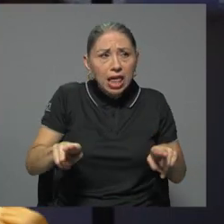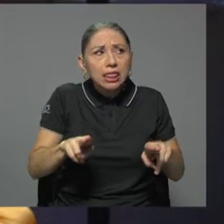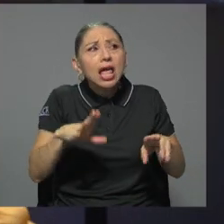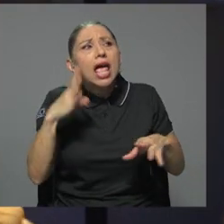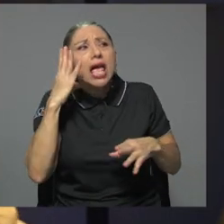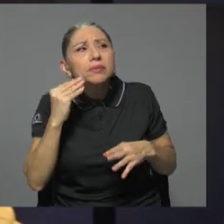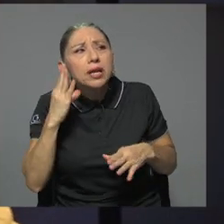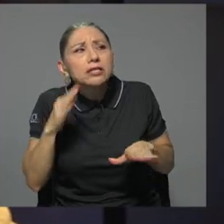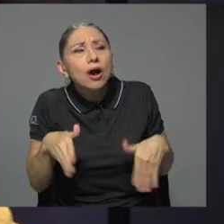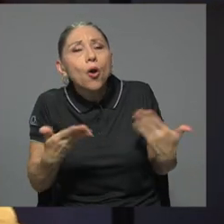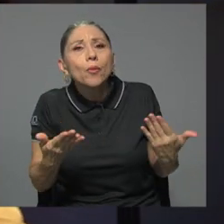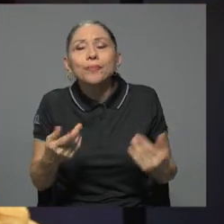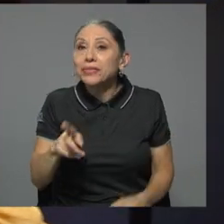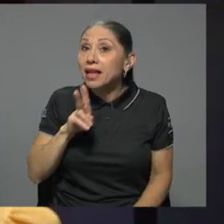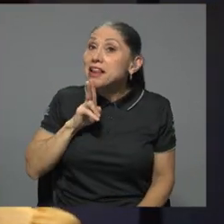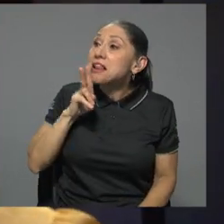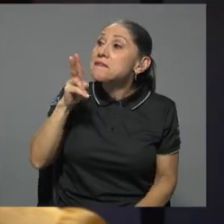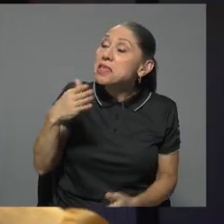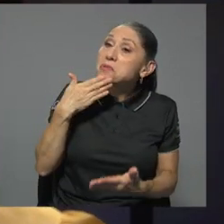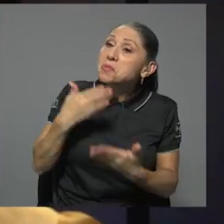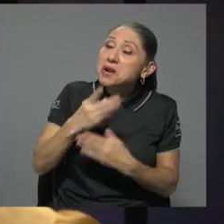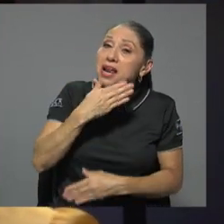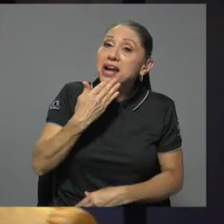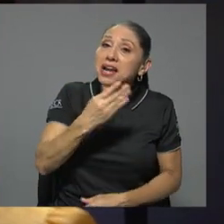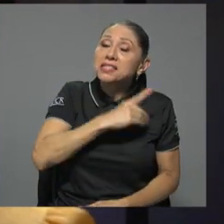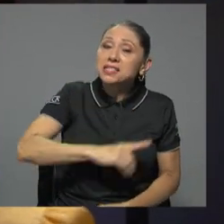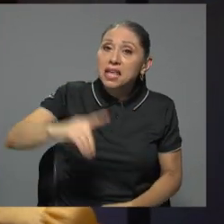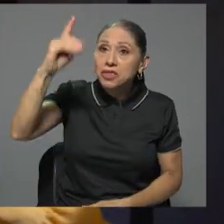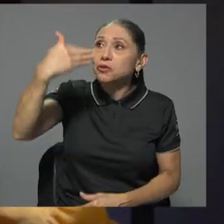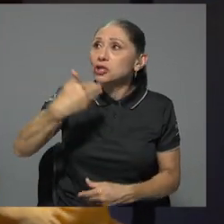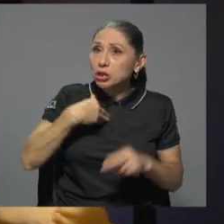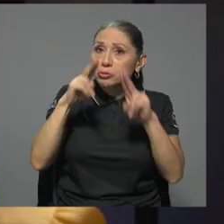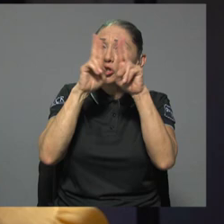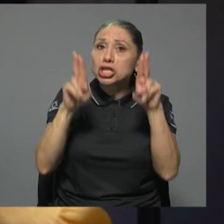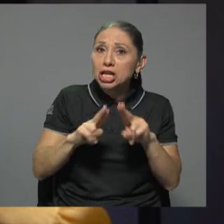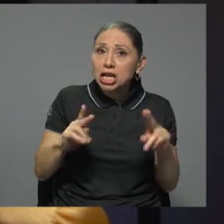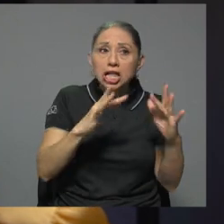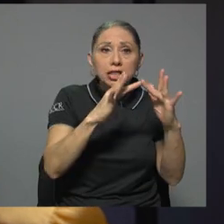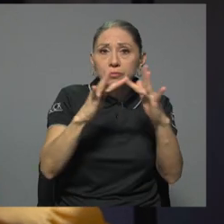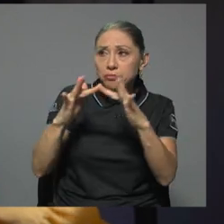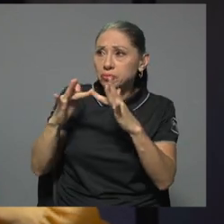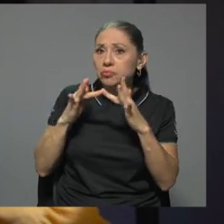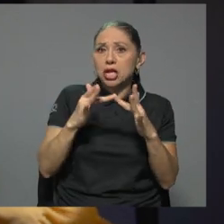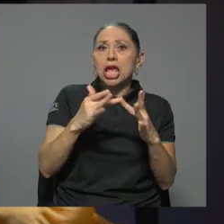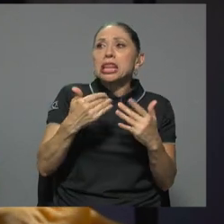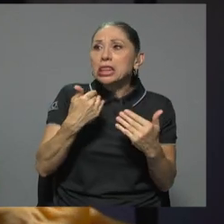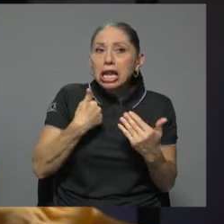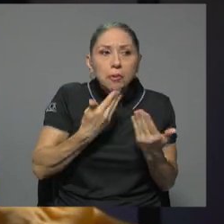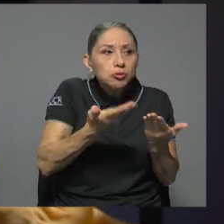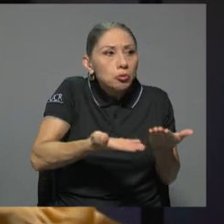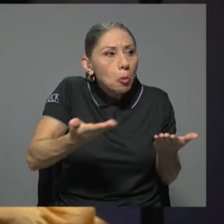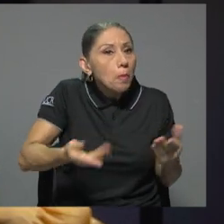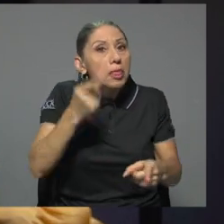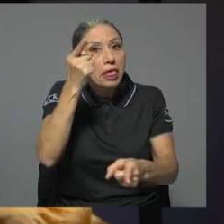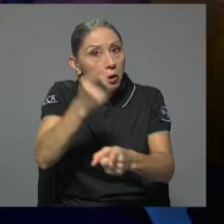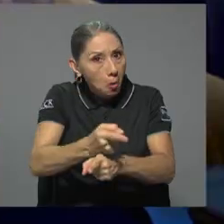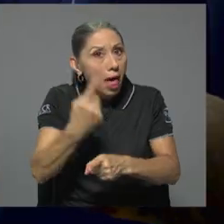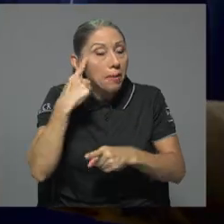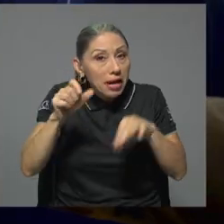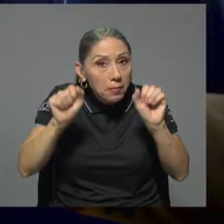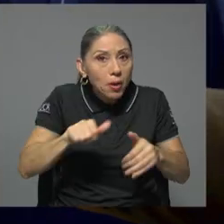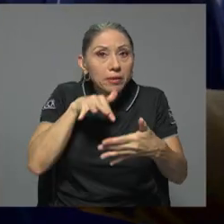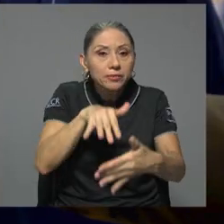la verdad muy buena gracias a dios contamos con el internet y el implemento adecuado para recibir las clases